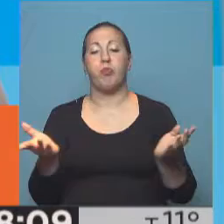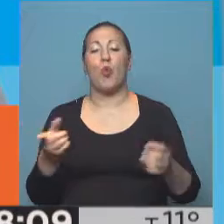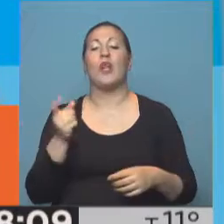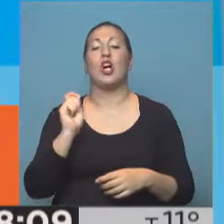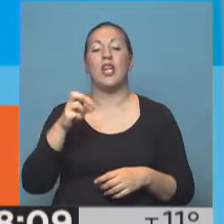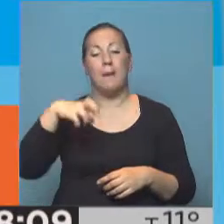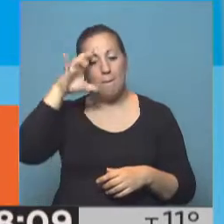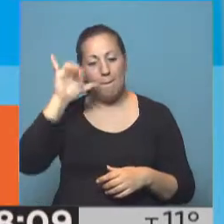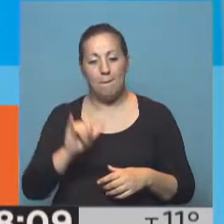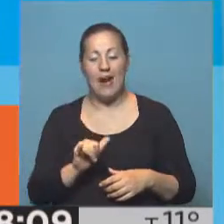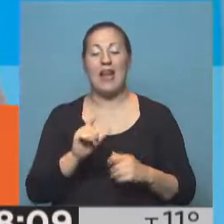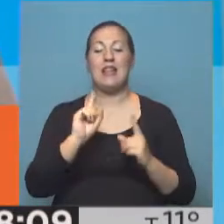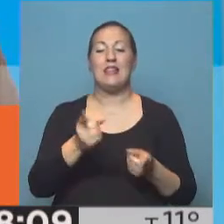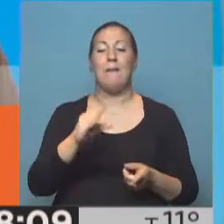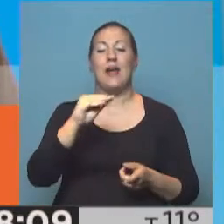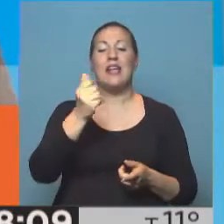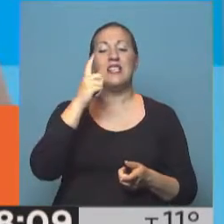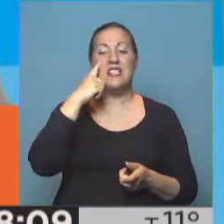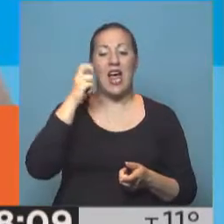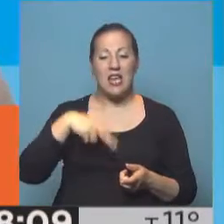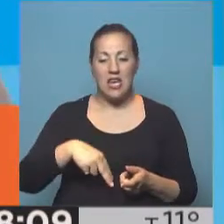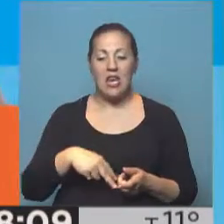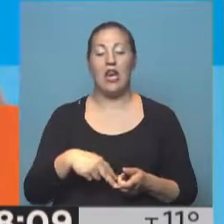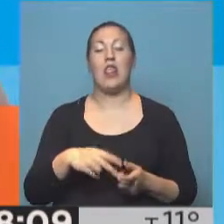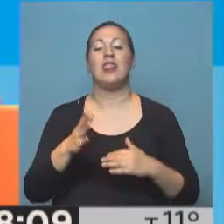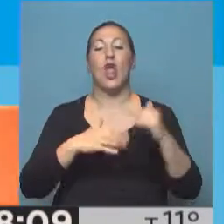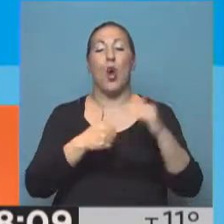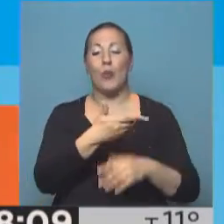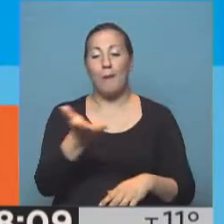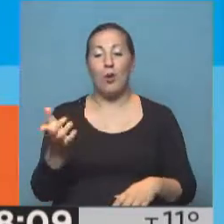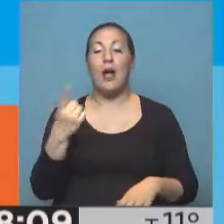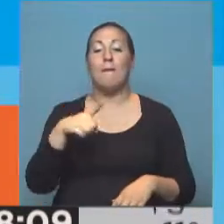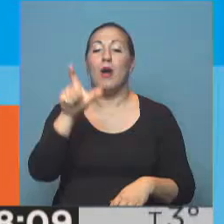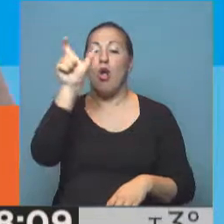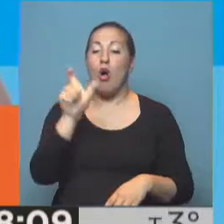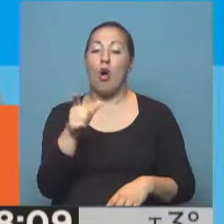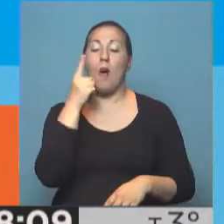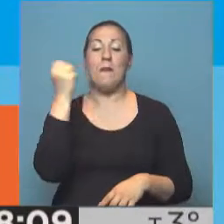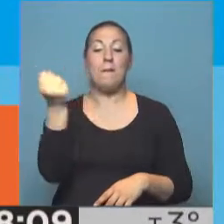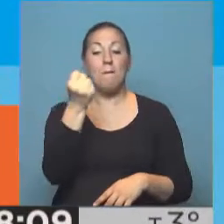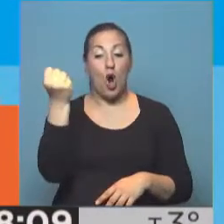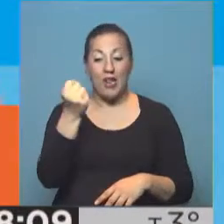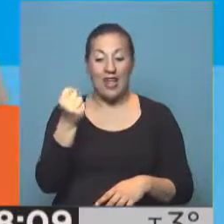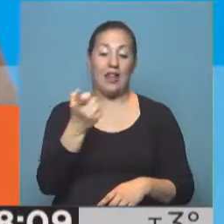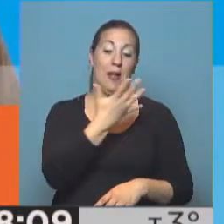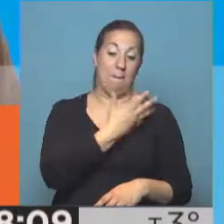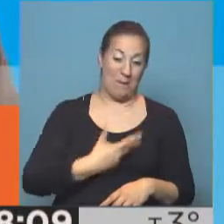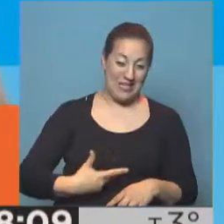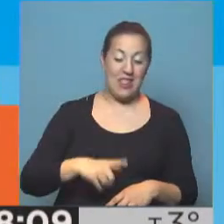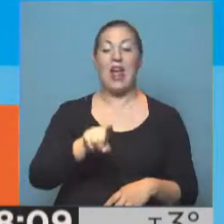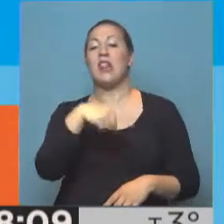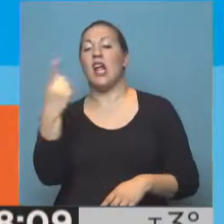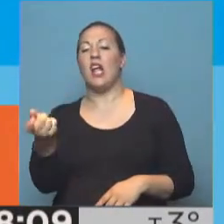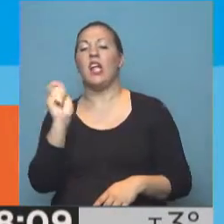pérez también daniel chaín de obras públicas aunque el hombre destacado de las jornadas después del presidente naturalmente